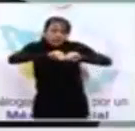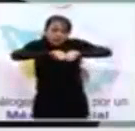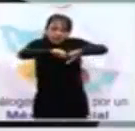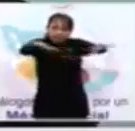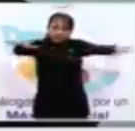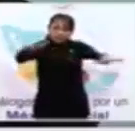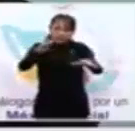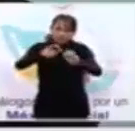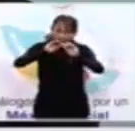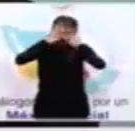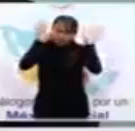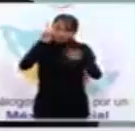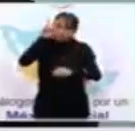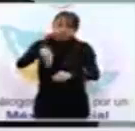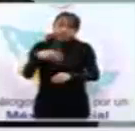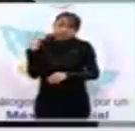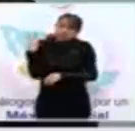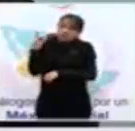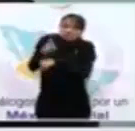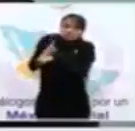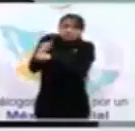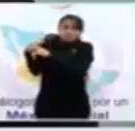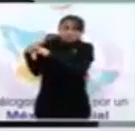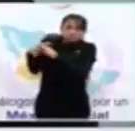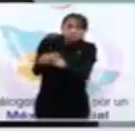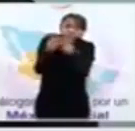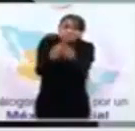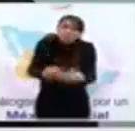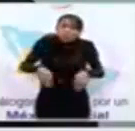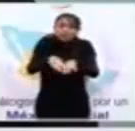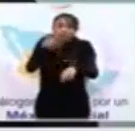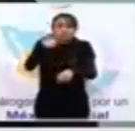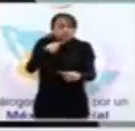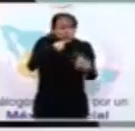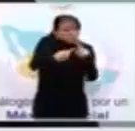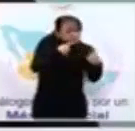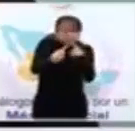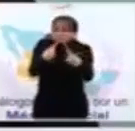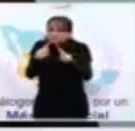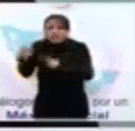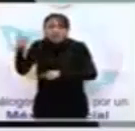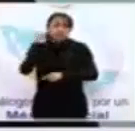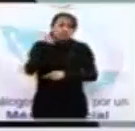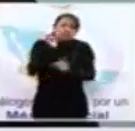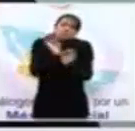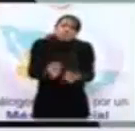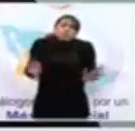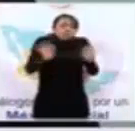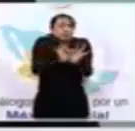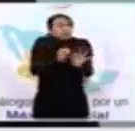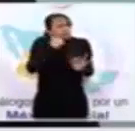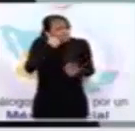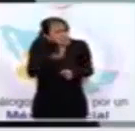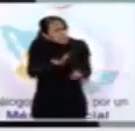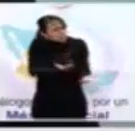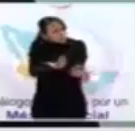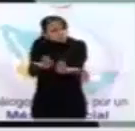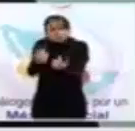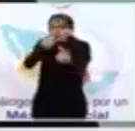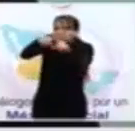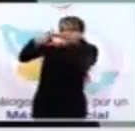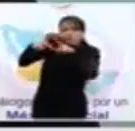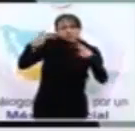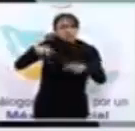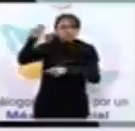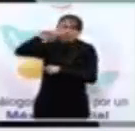a temas importantes que el Senado se ha preocupado por abordar con especialistas, con los mismos mismos legisladores, con académicos y con la